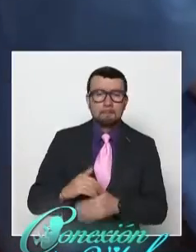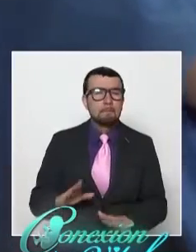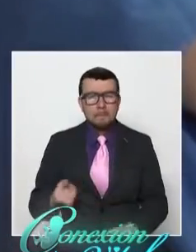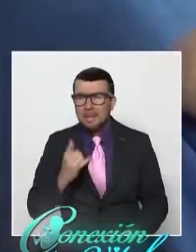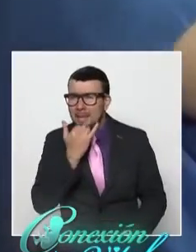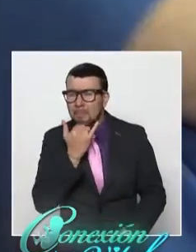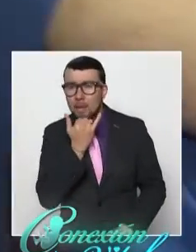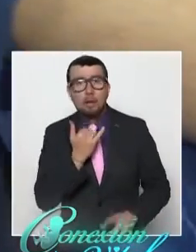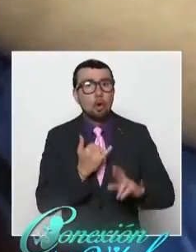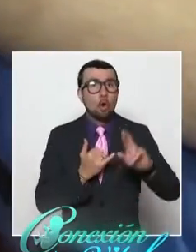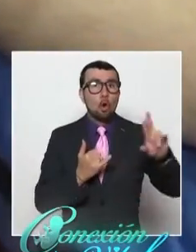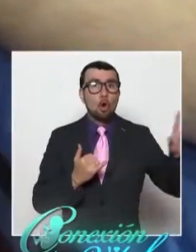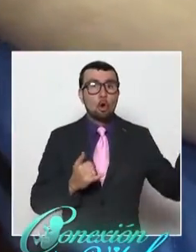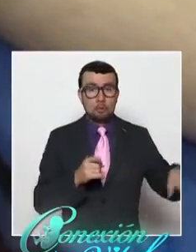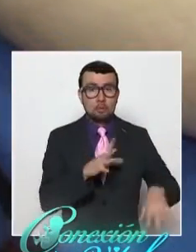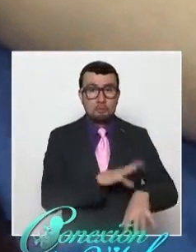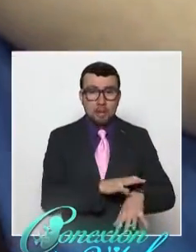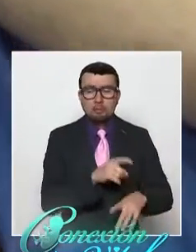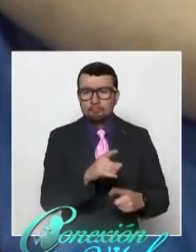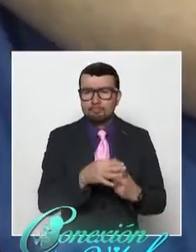por